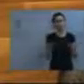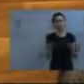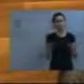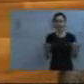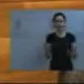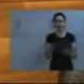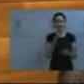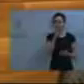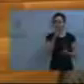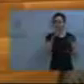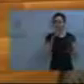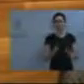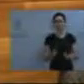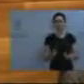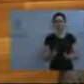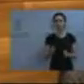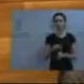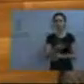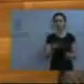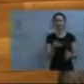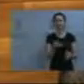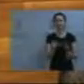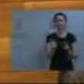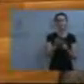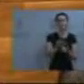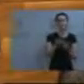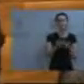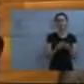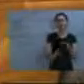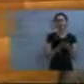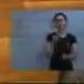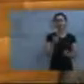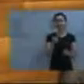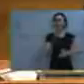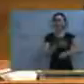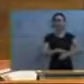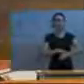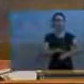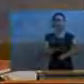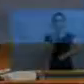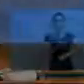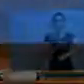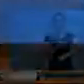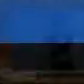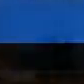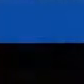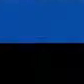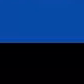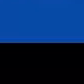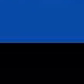se conseguiría más eficacia, más utilidad y más ahorro. Nada más y muchas gracias, señor consejero.